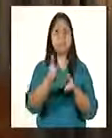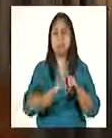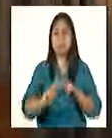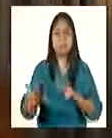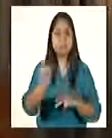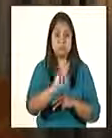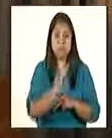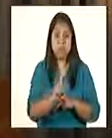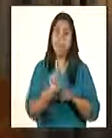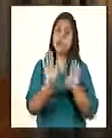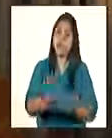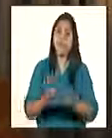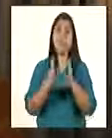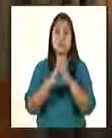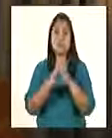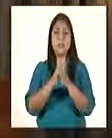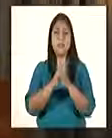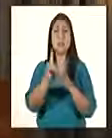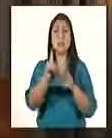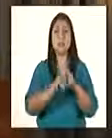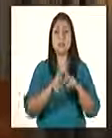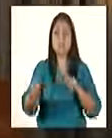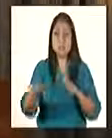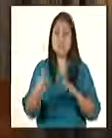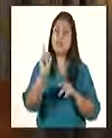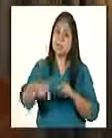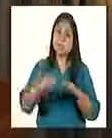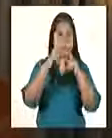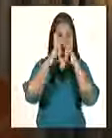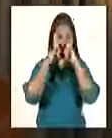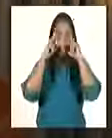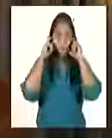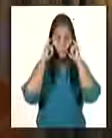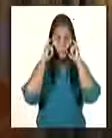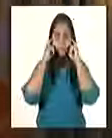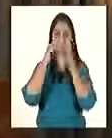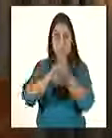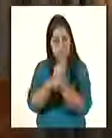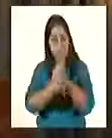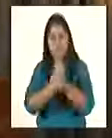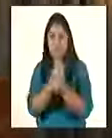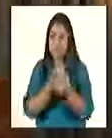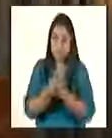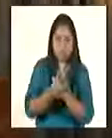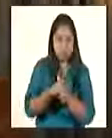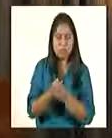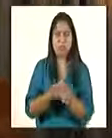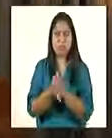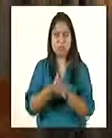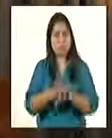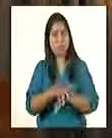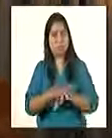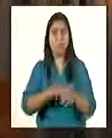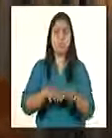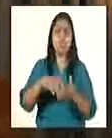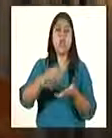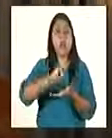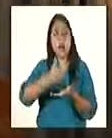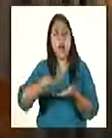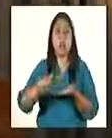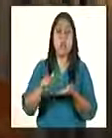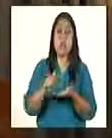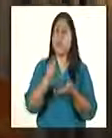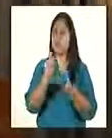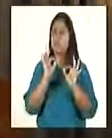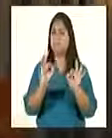salga, quédese en casa. Y si va a salir, use la mascarilla, lávese las manos constantemente con agua y